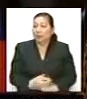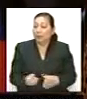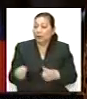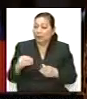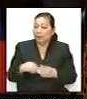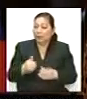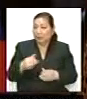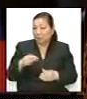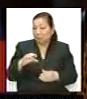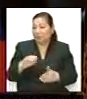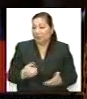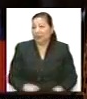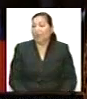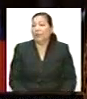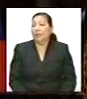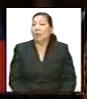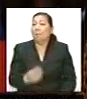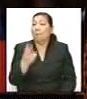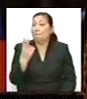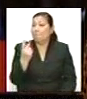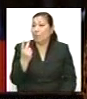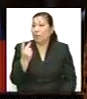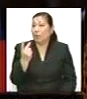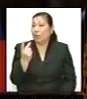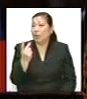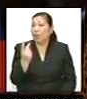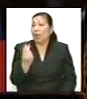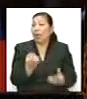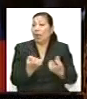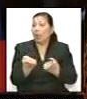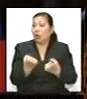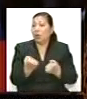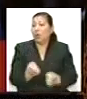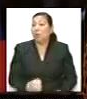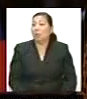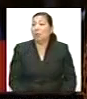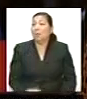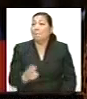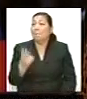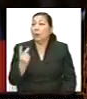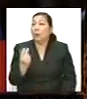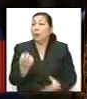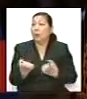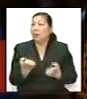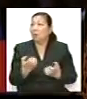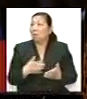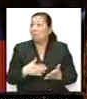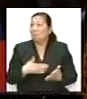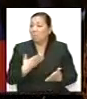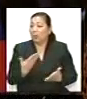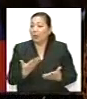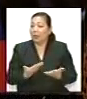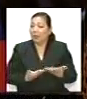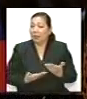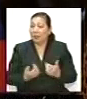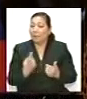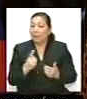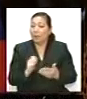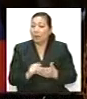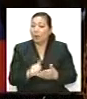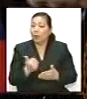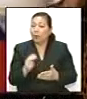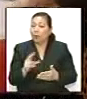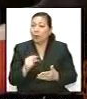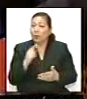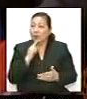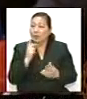Alianza del Pacífico. Son 21 economías que integran el Foro Asia-Pacífico, 21 economías que pueden transferir para nosotros no solo